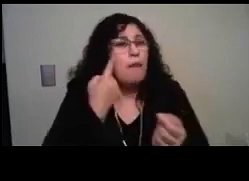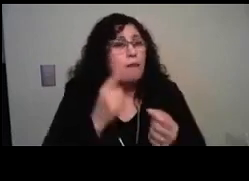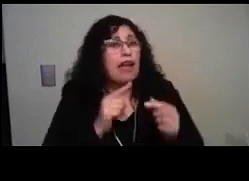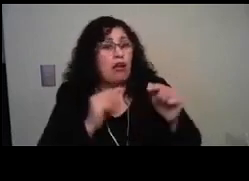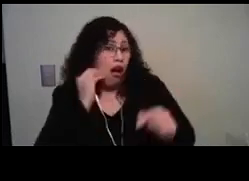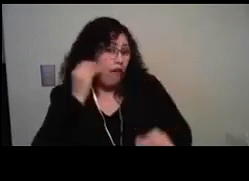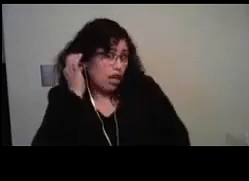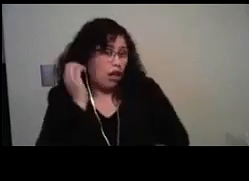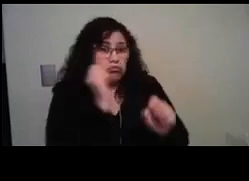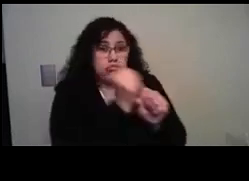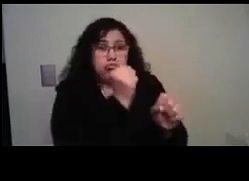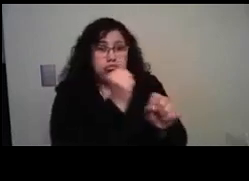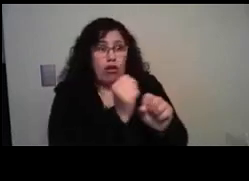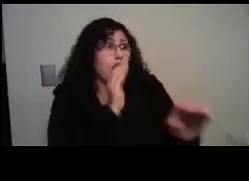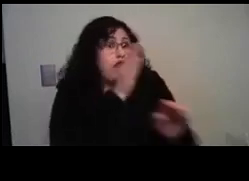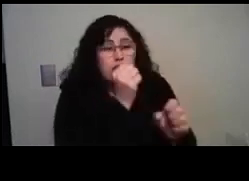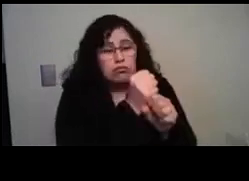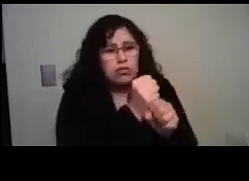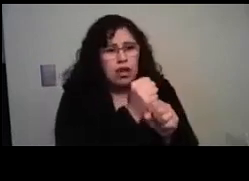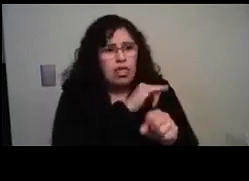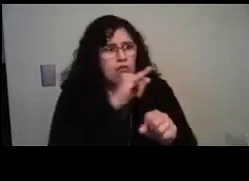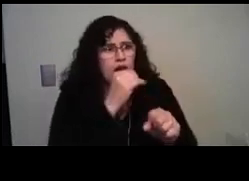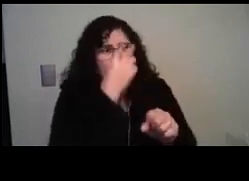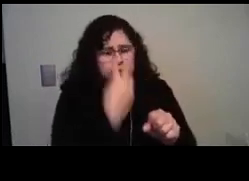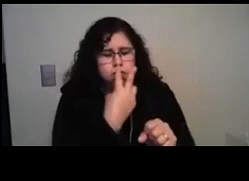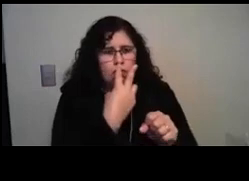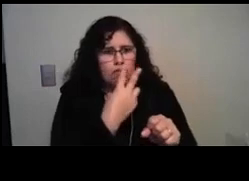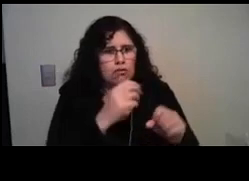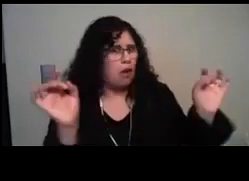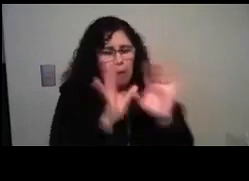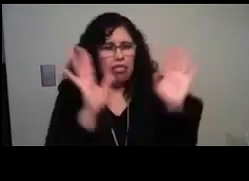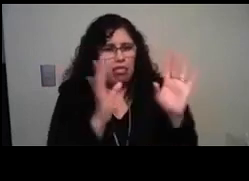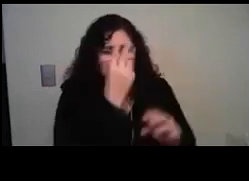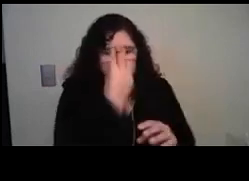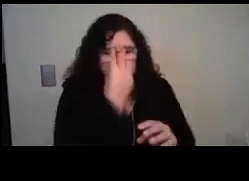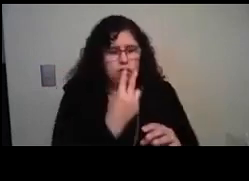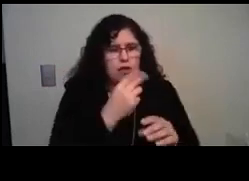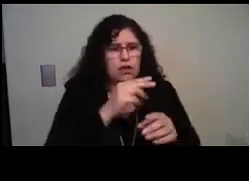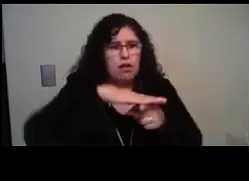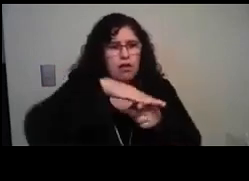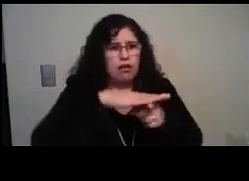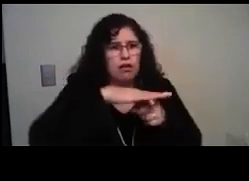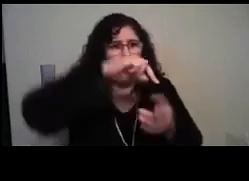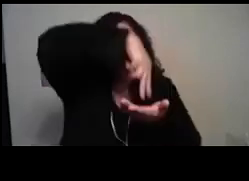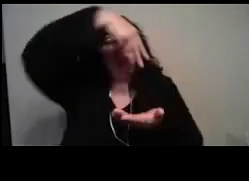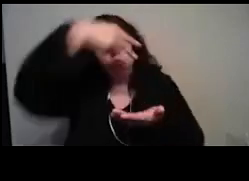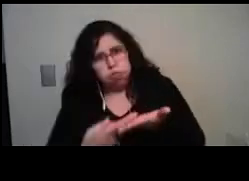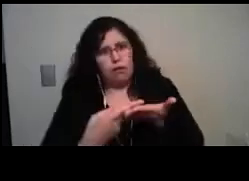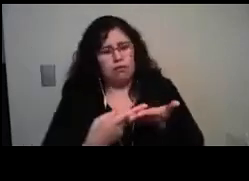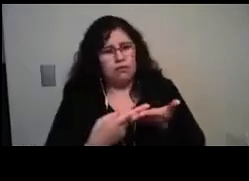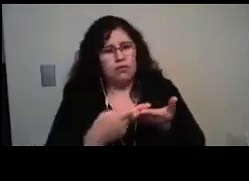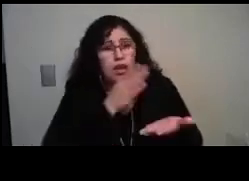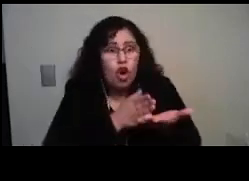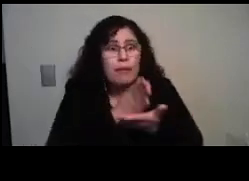trabajando, quedó como con la vista ciega, se perdió el equilibrio, se cayó. Sí, Empezó a